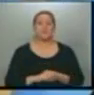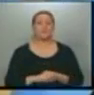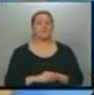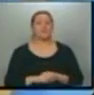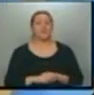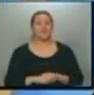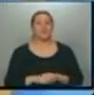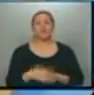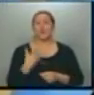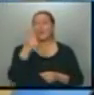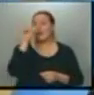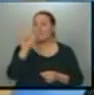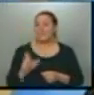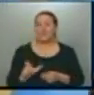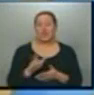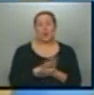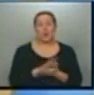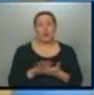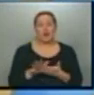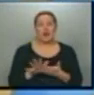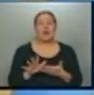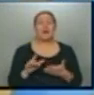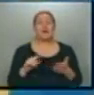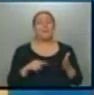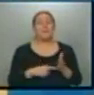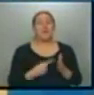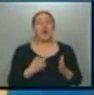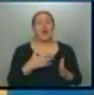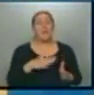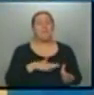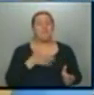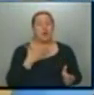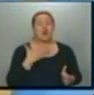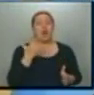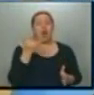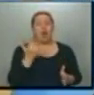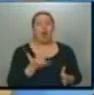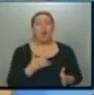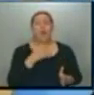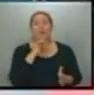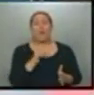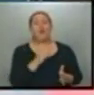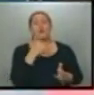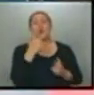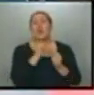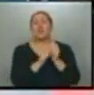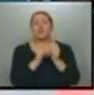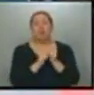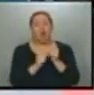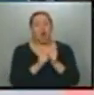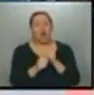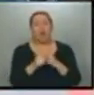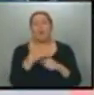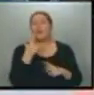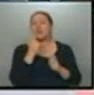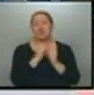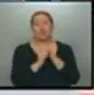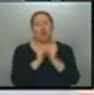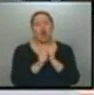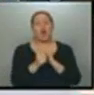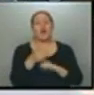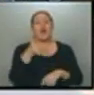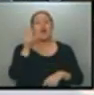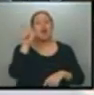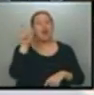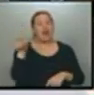Con un personaje nuevo. Oh. Pero detrás de toda historia de amor... ¿Otro? Hay una historia. Hay una historia... Detrás de una historia de amor hay una historia que